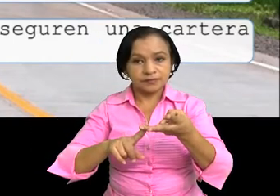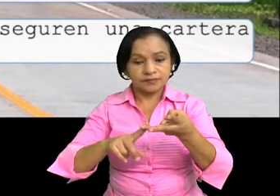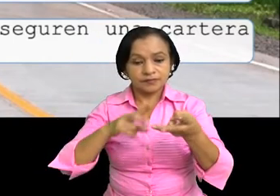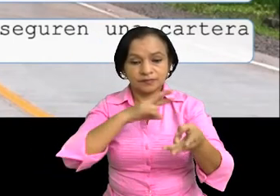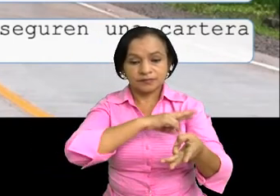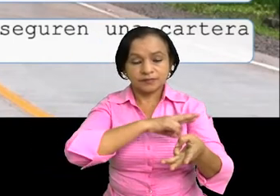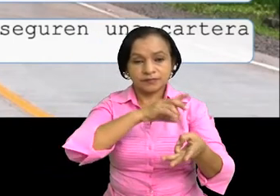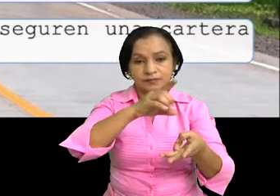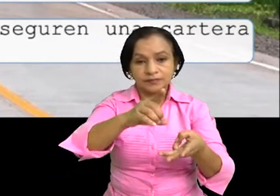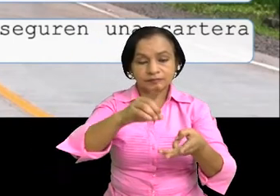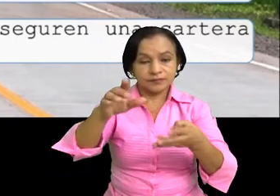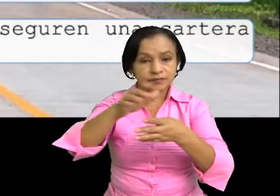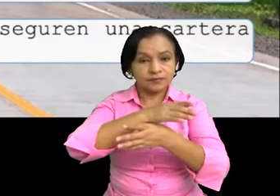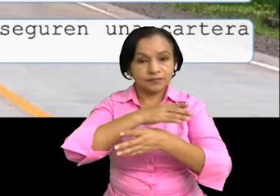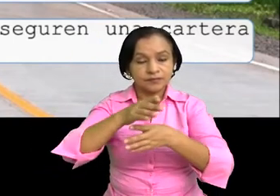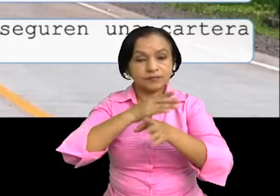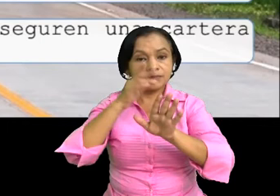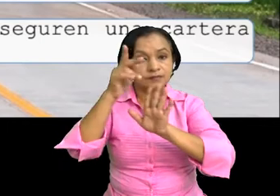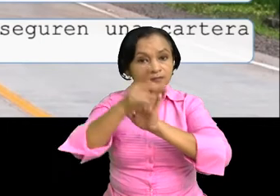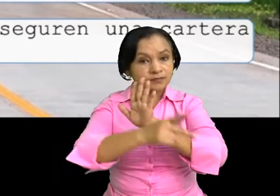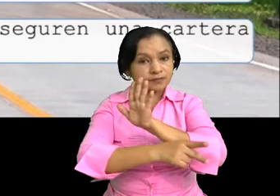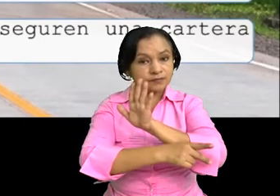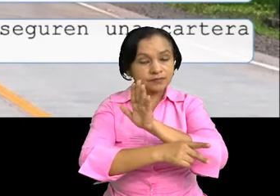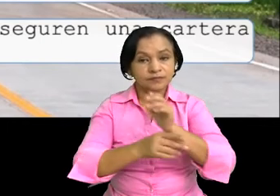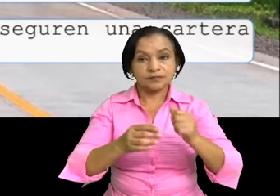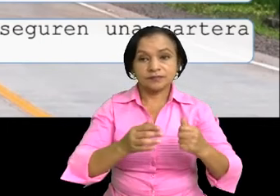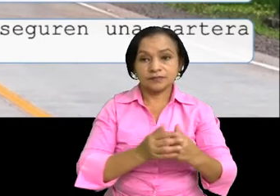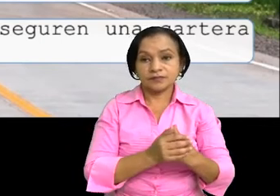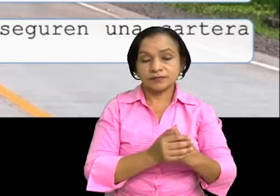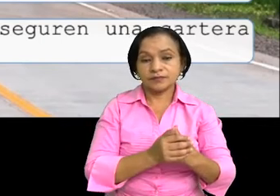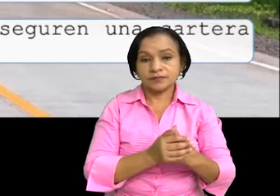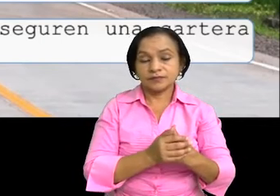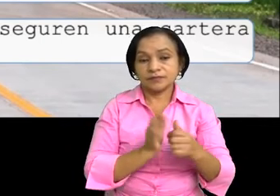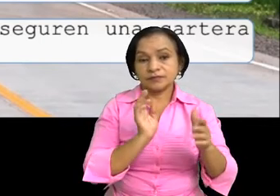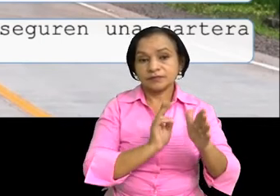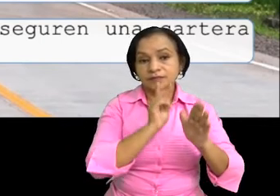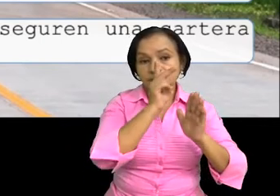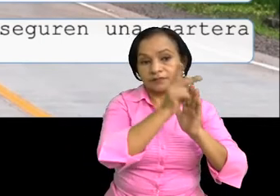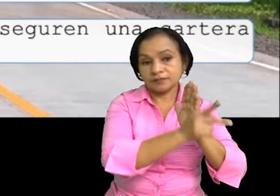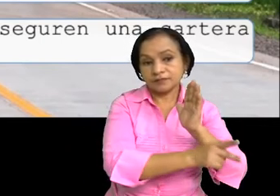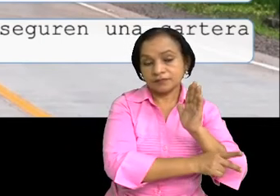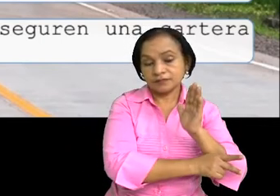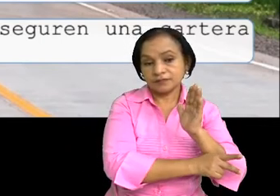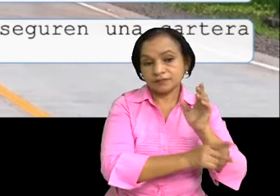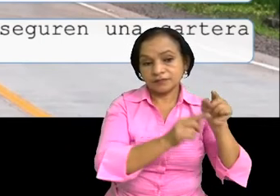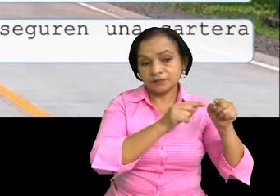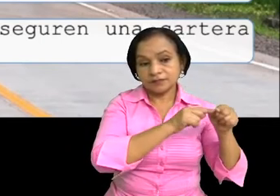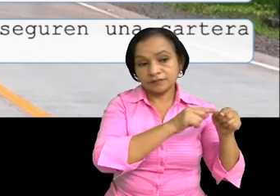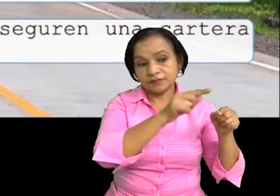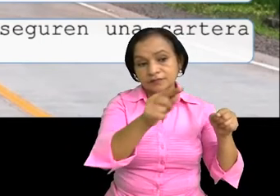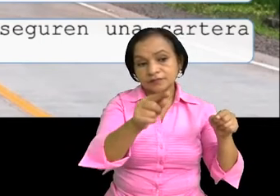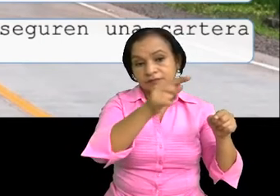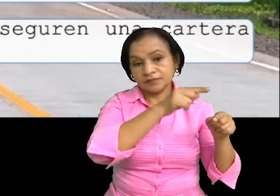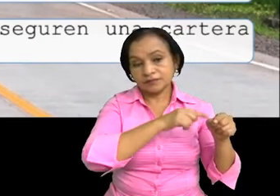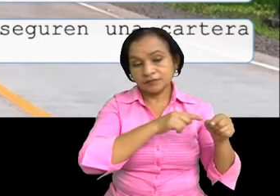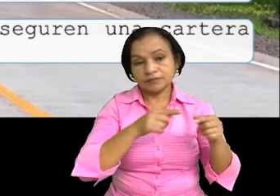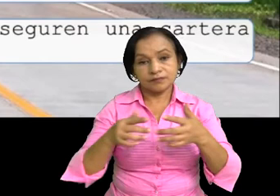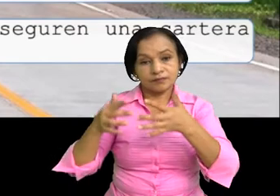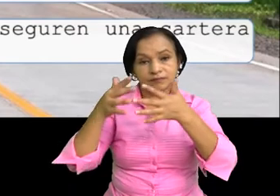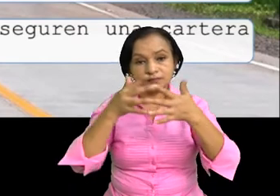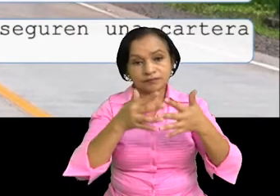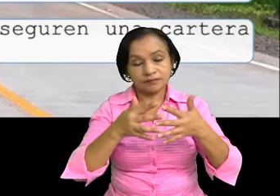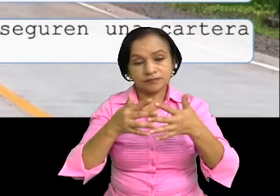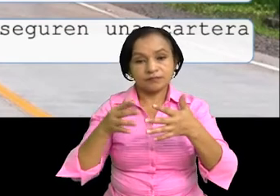República Dominicana, etcétera, y a los países también del Atlántico, los Estados Unidos